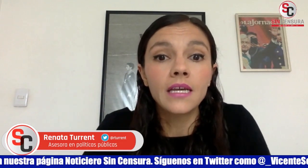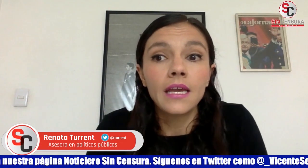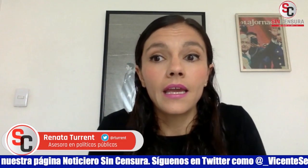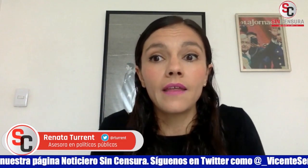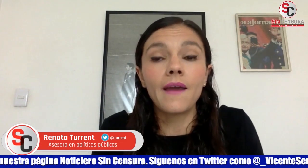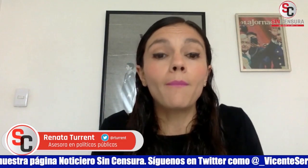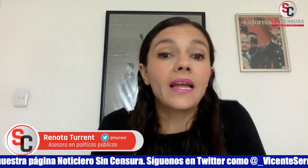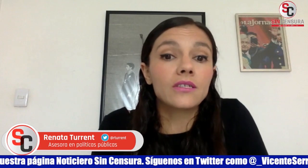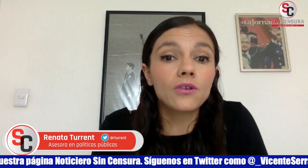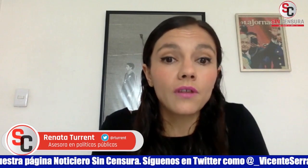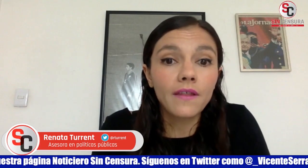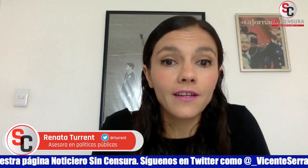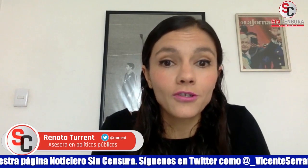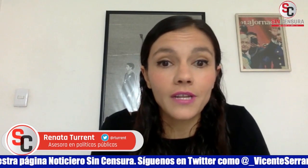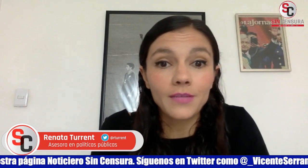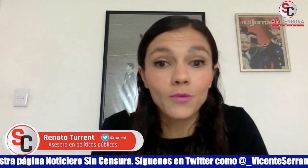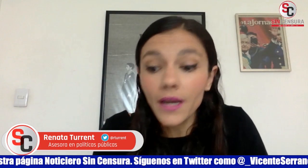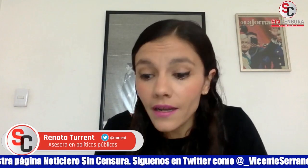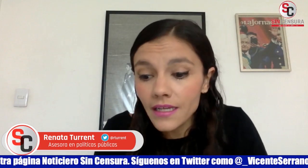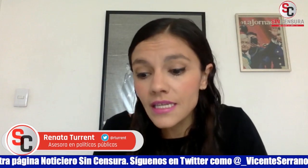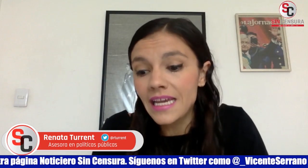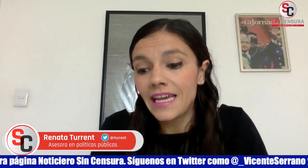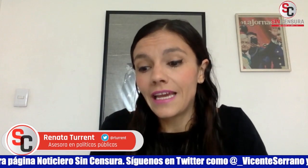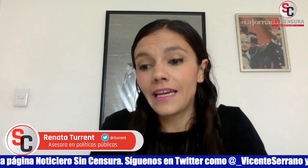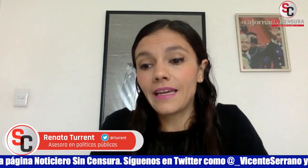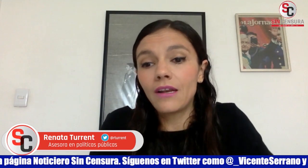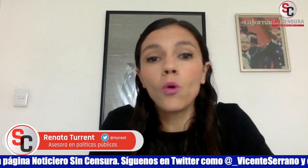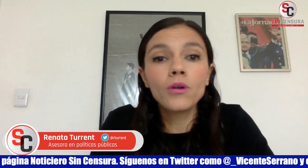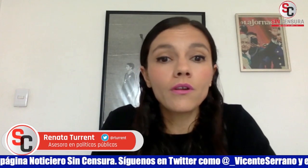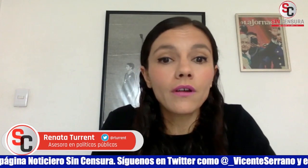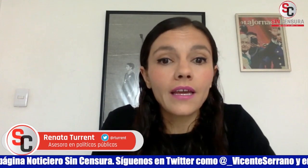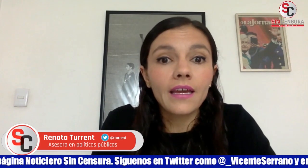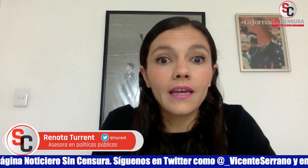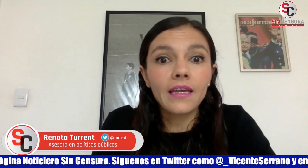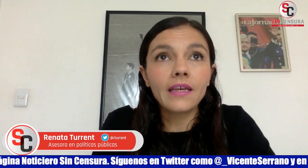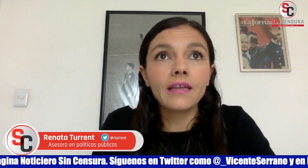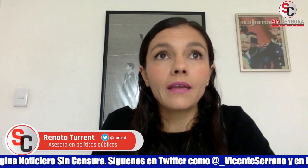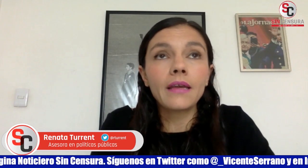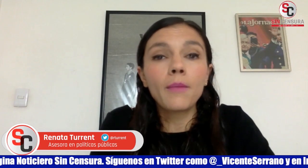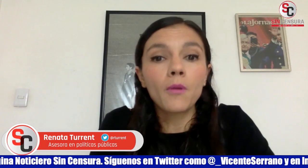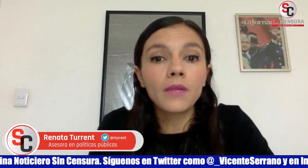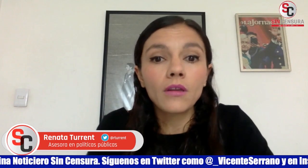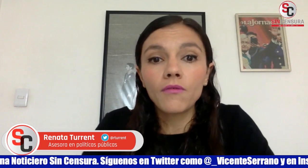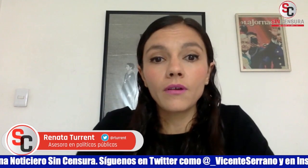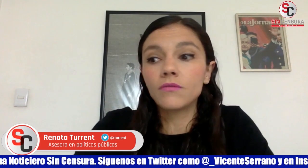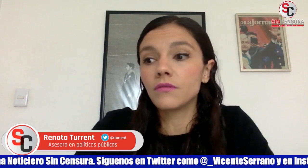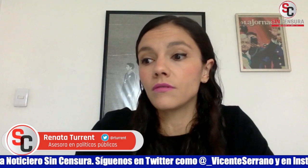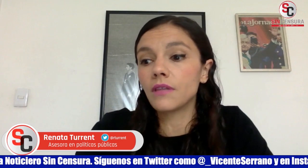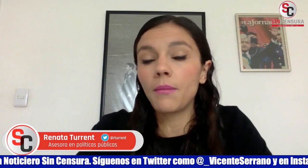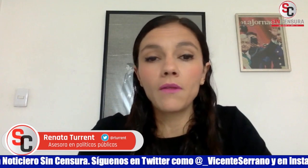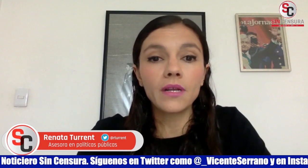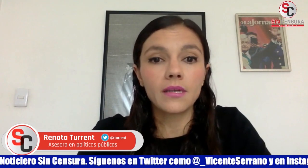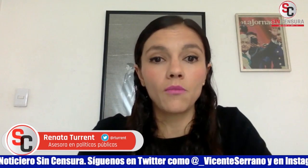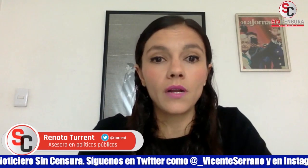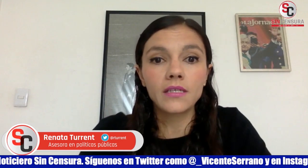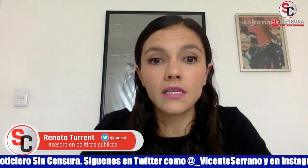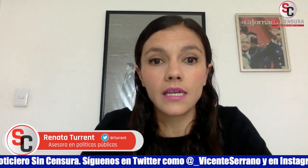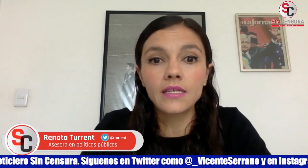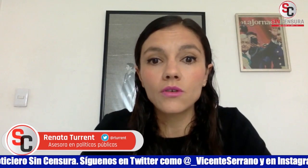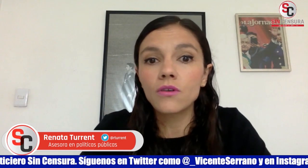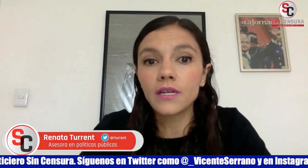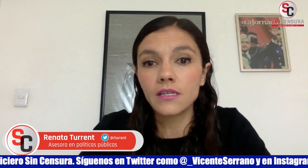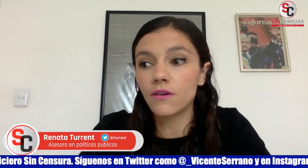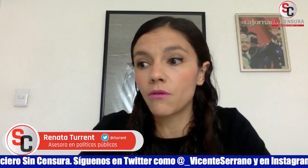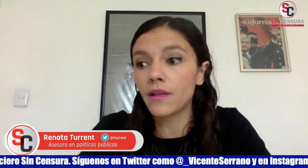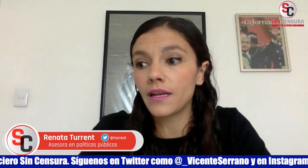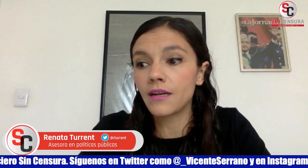iniciativas de ampliación de derechos de las mujeres. Lo único que ella prometió fue un tema de unas ambulancias ahí